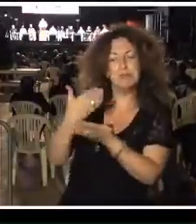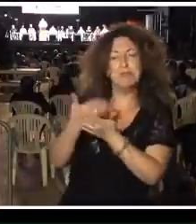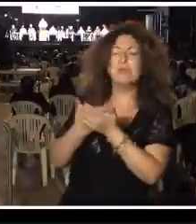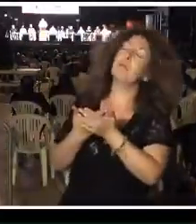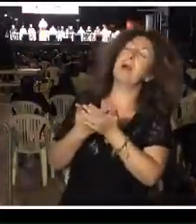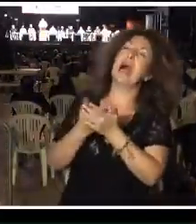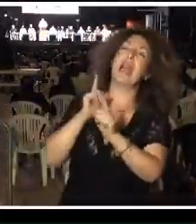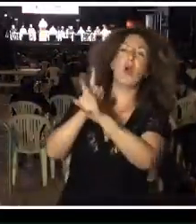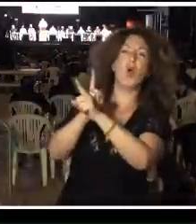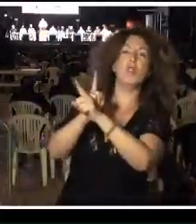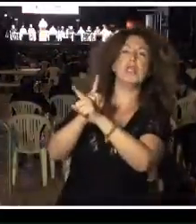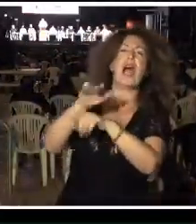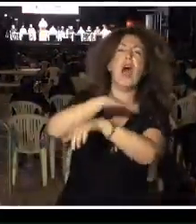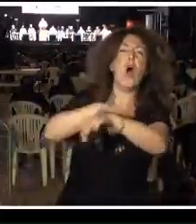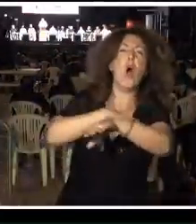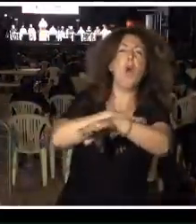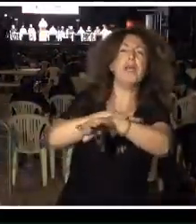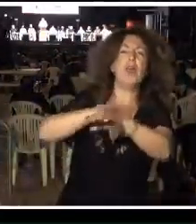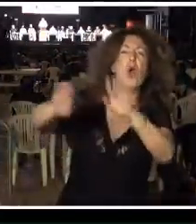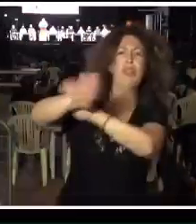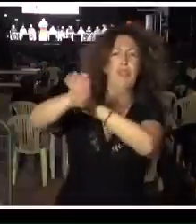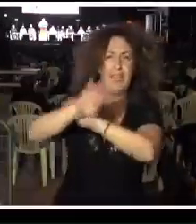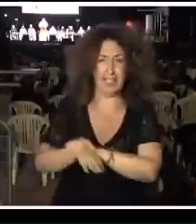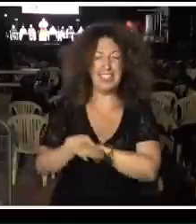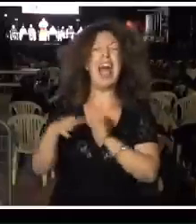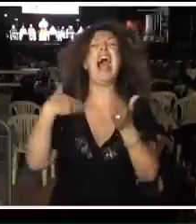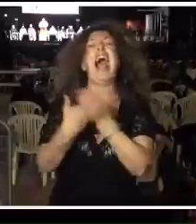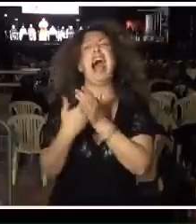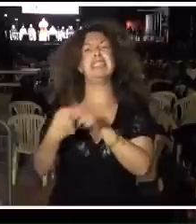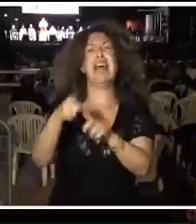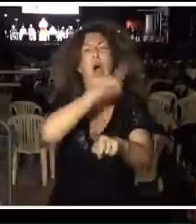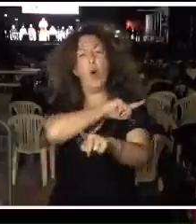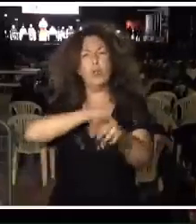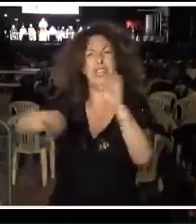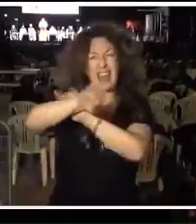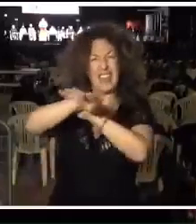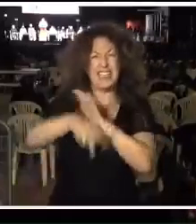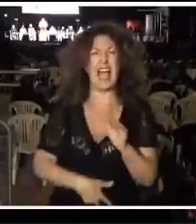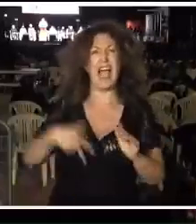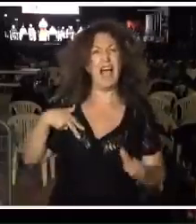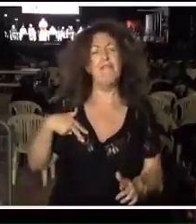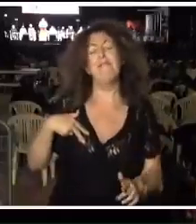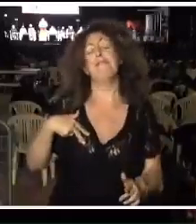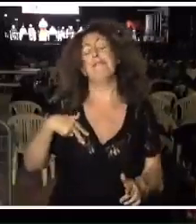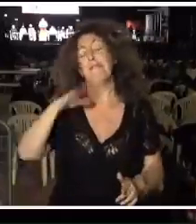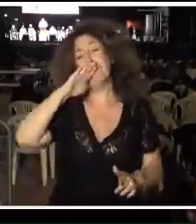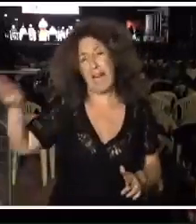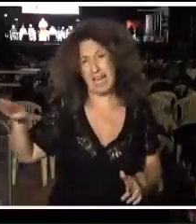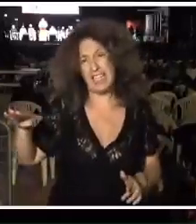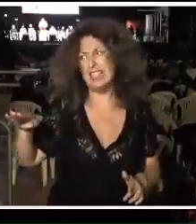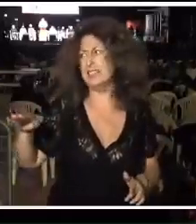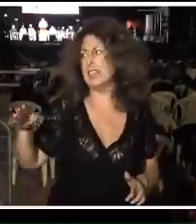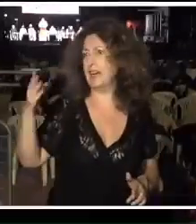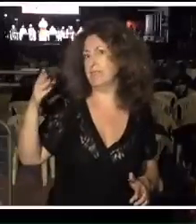de la derecha e incluso de la ultraderecha franquista renacida electoralmente, que no